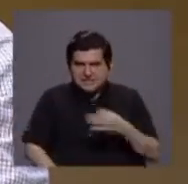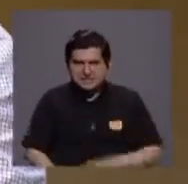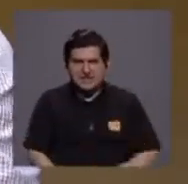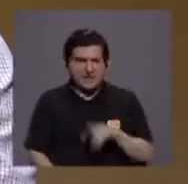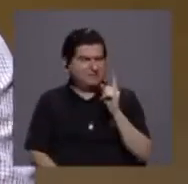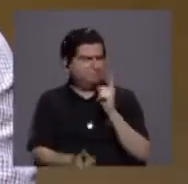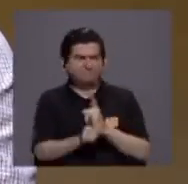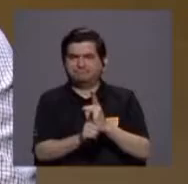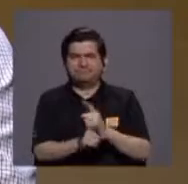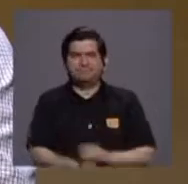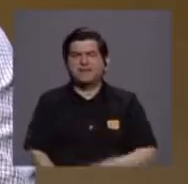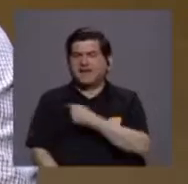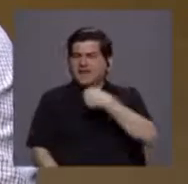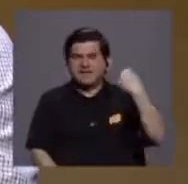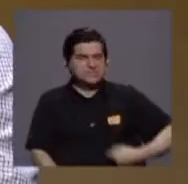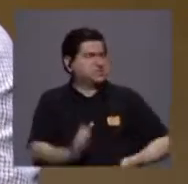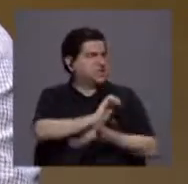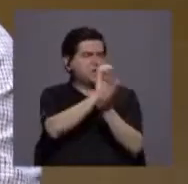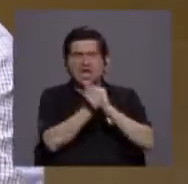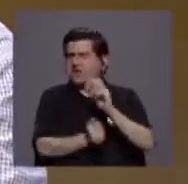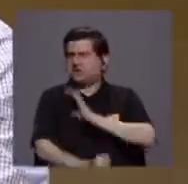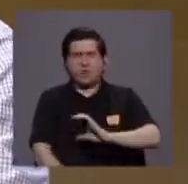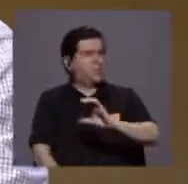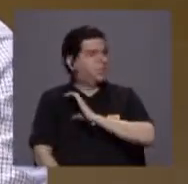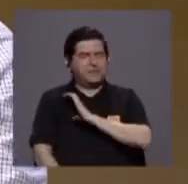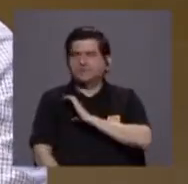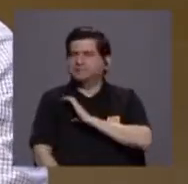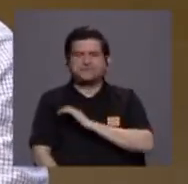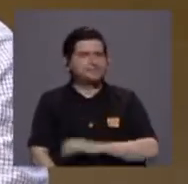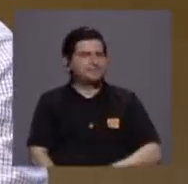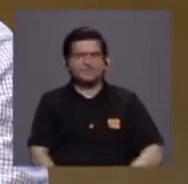ser así, porque China no ha cambiado en nada su comportamiento.